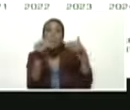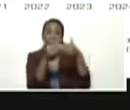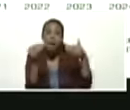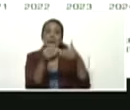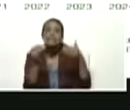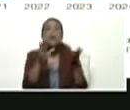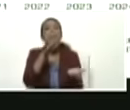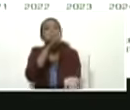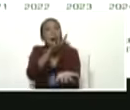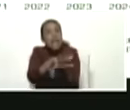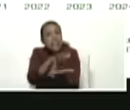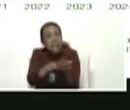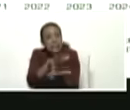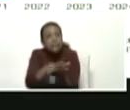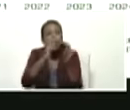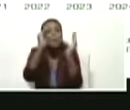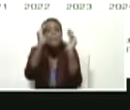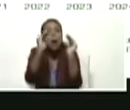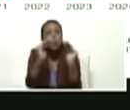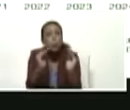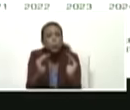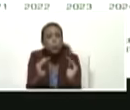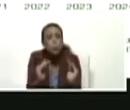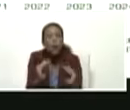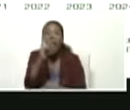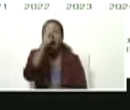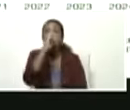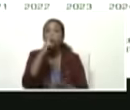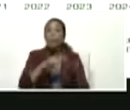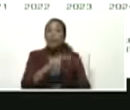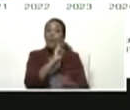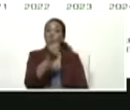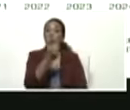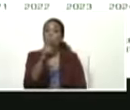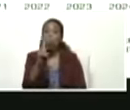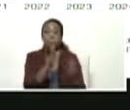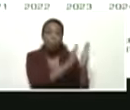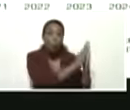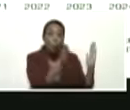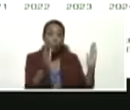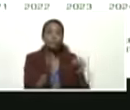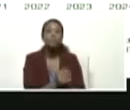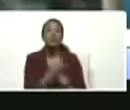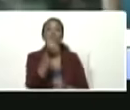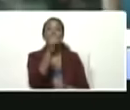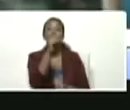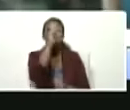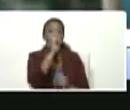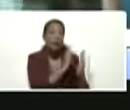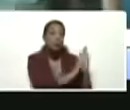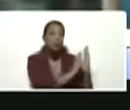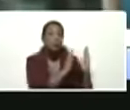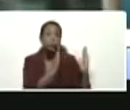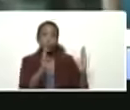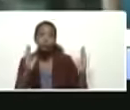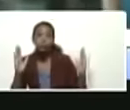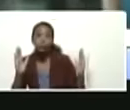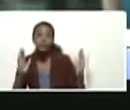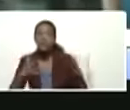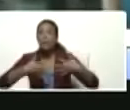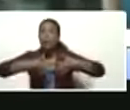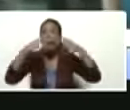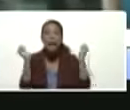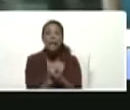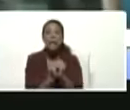más estable desde el año 2012. 12 años. Venimos de la